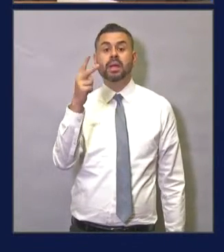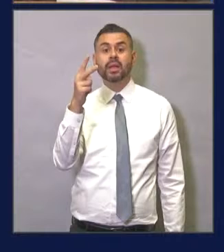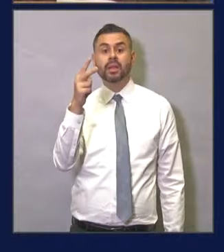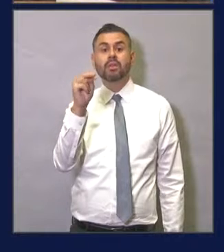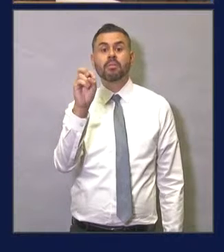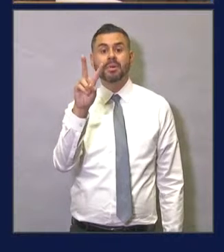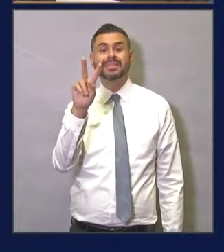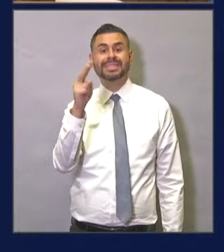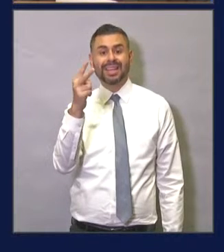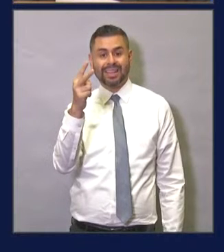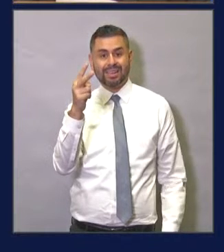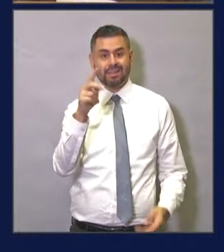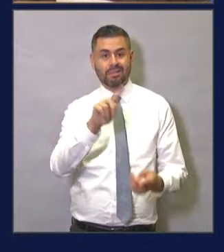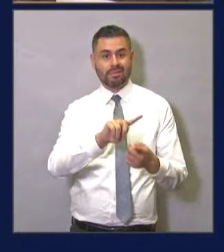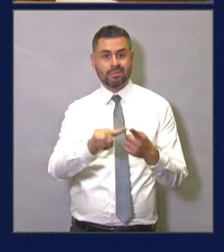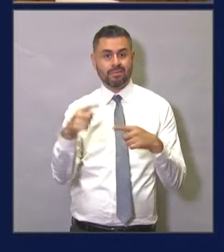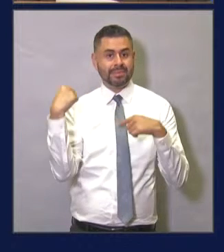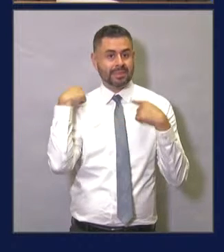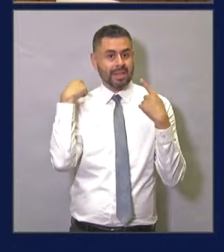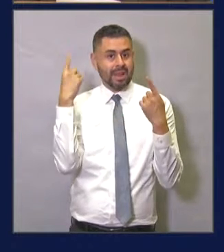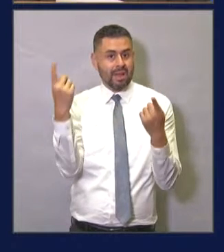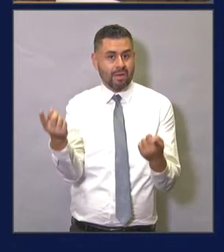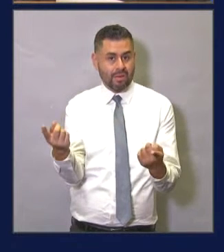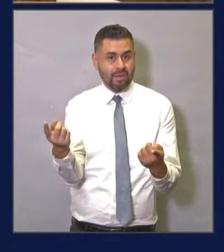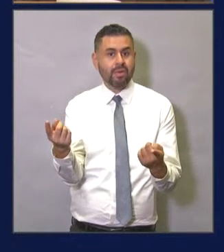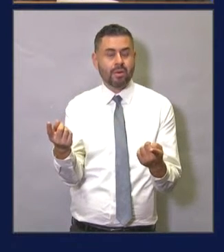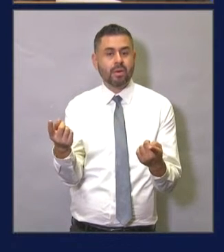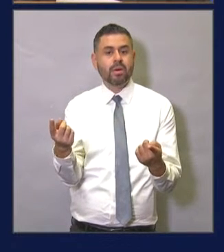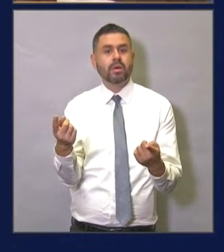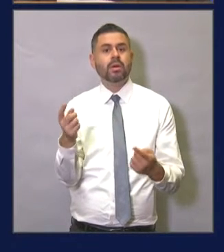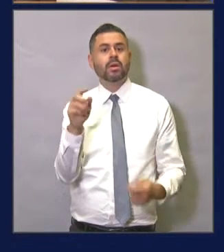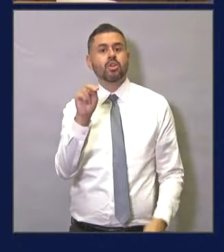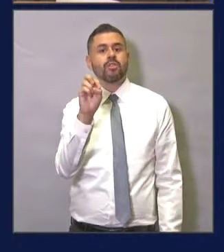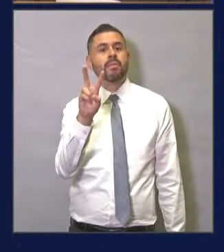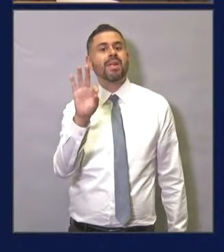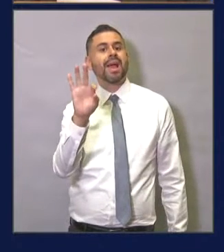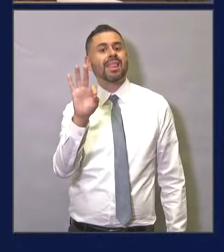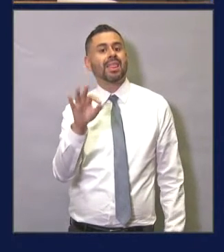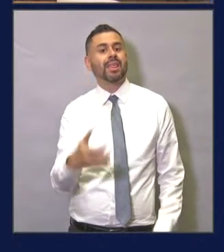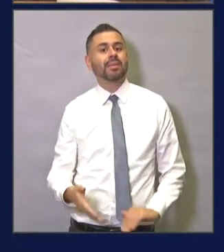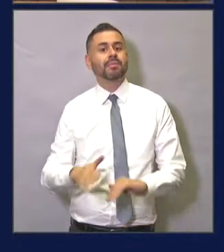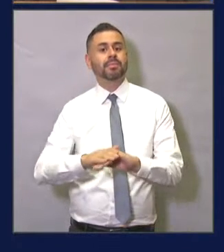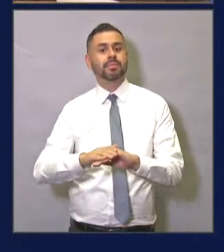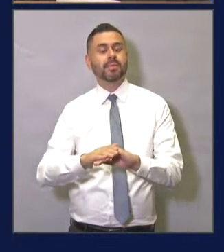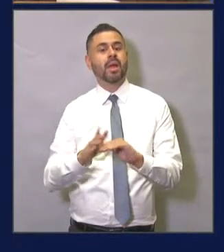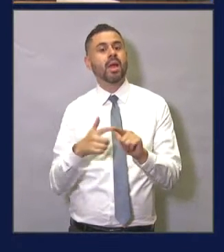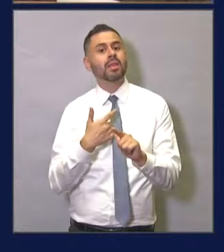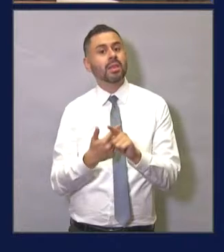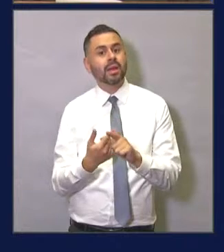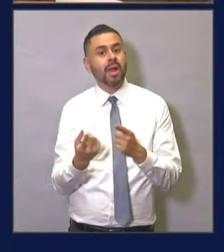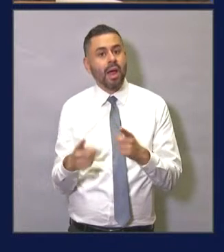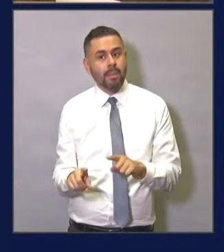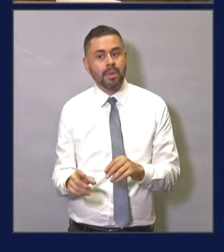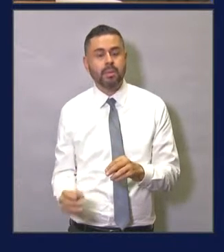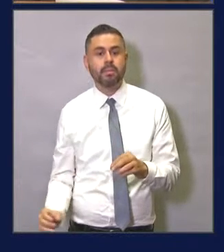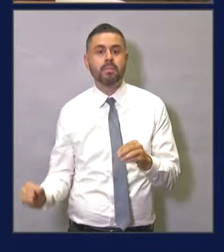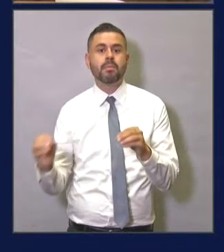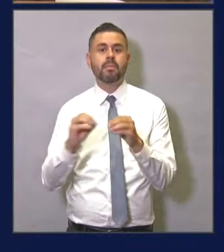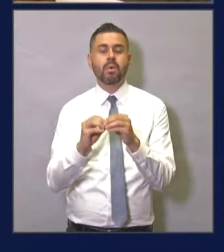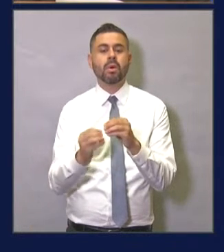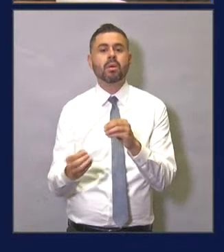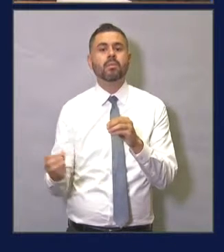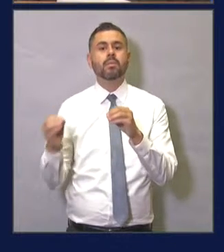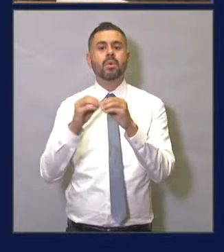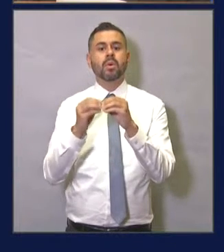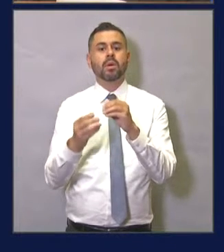aumento en las hospitalizaciones a partir del 9 de noviembre y luego, trágicamente, un aumento en los fallecimientos